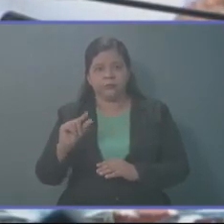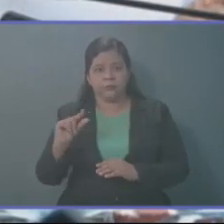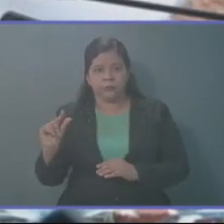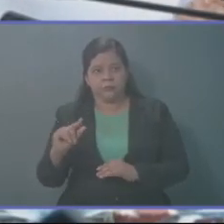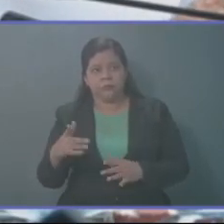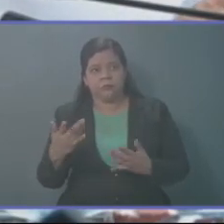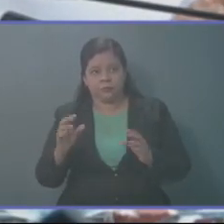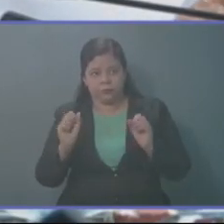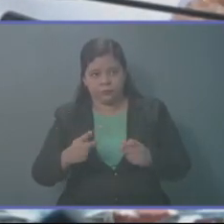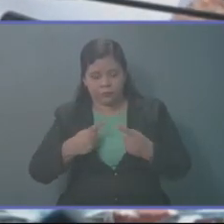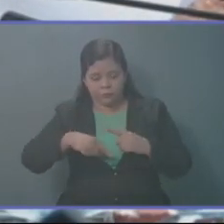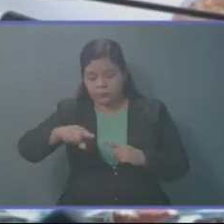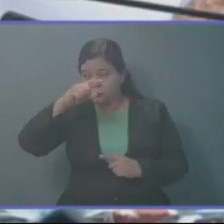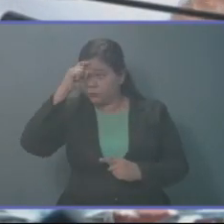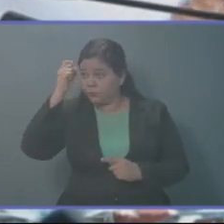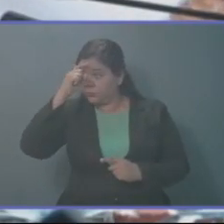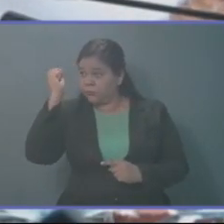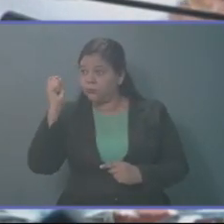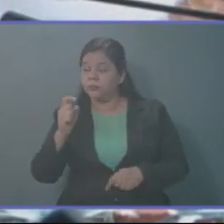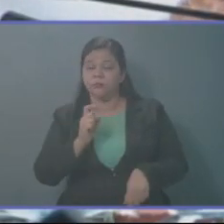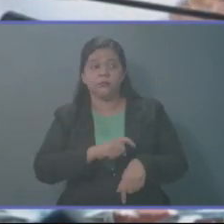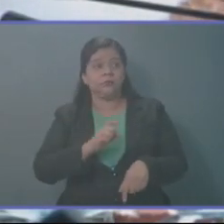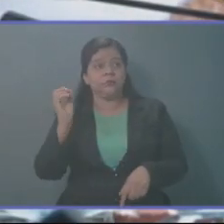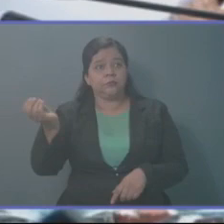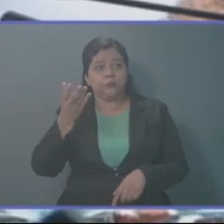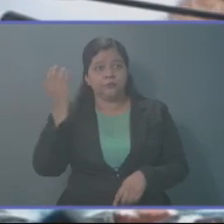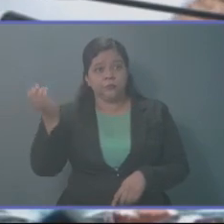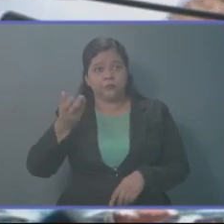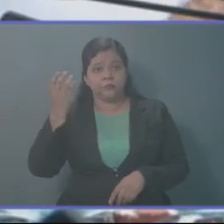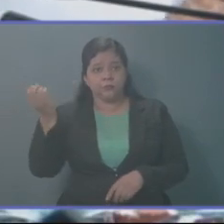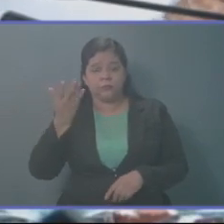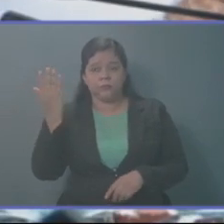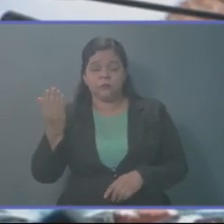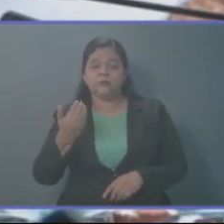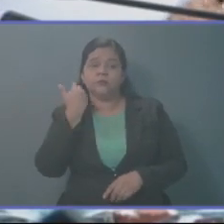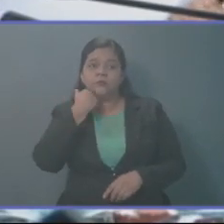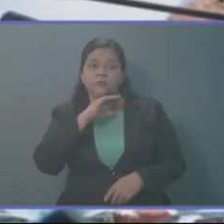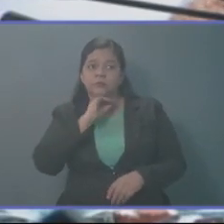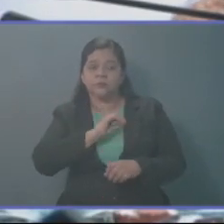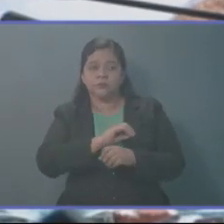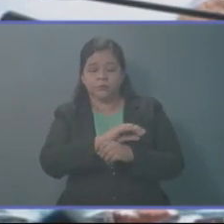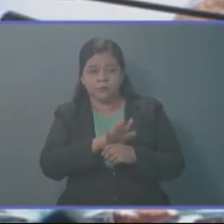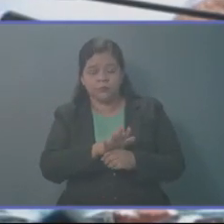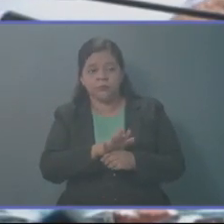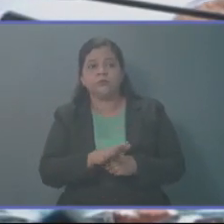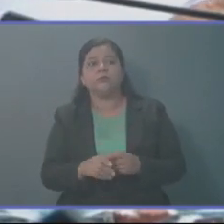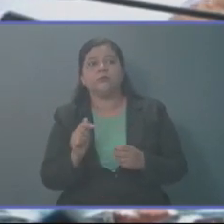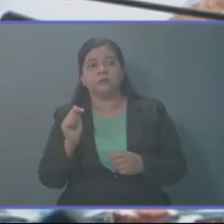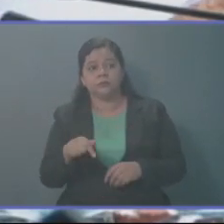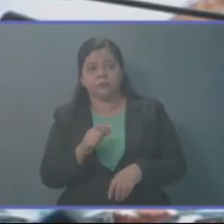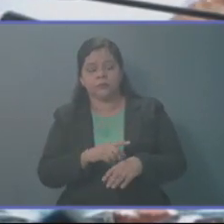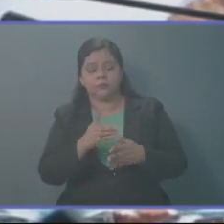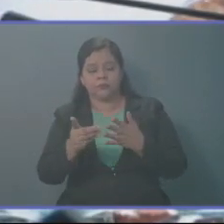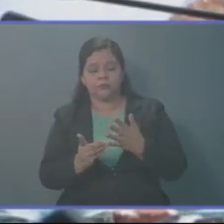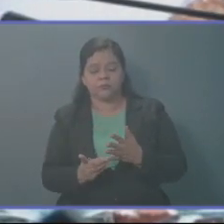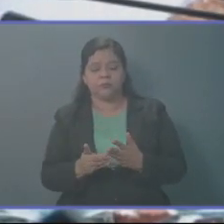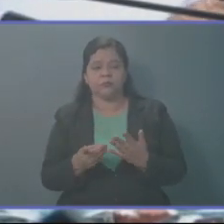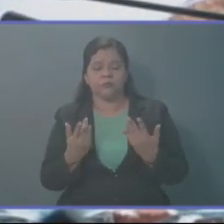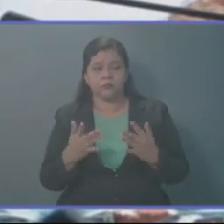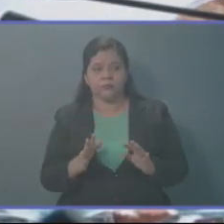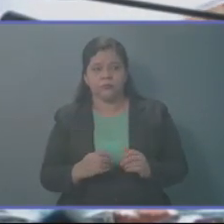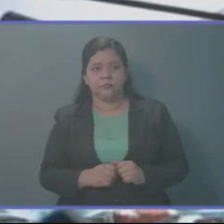para funcionamiento durante la emergencia nacional por la pandemia COVID-19 mediante los decretos